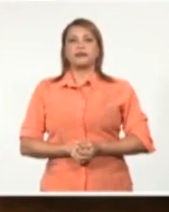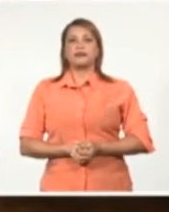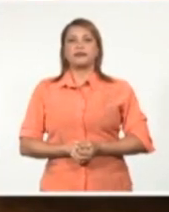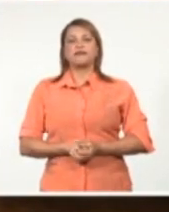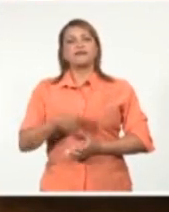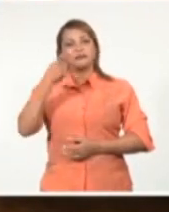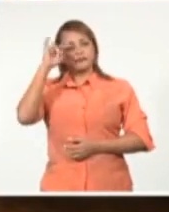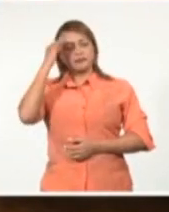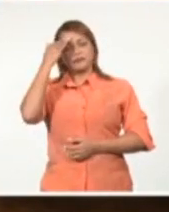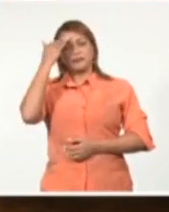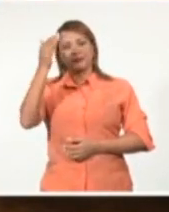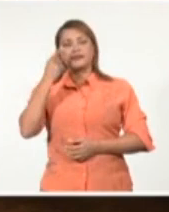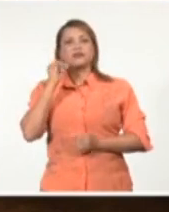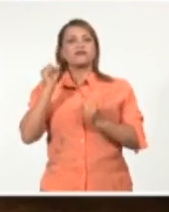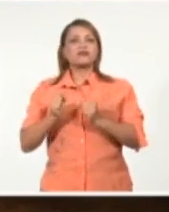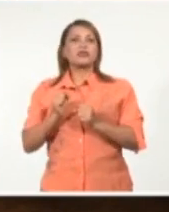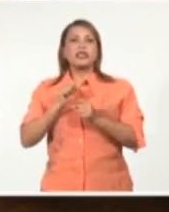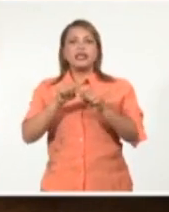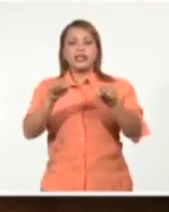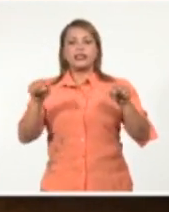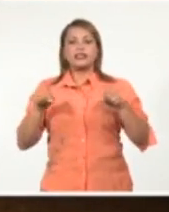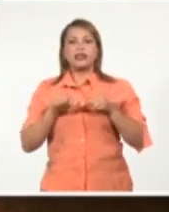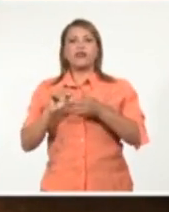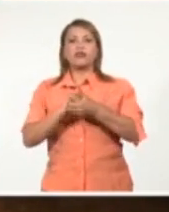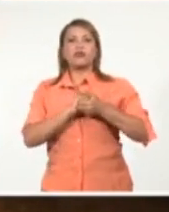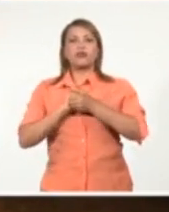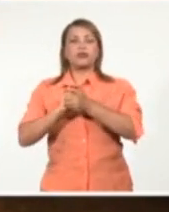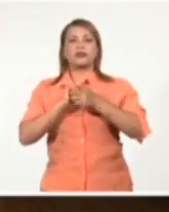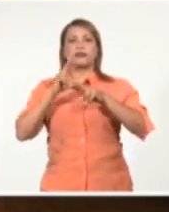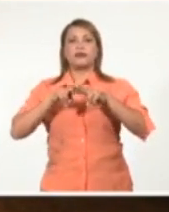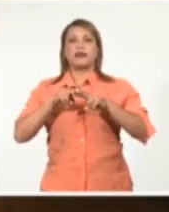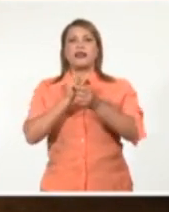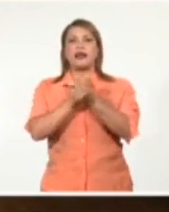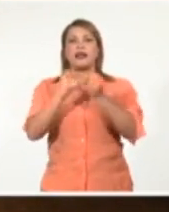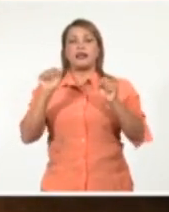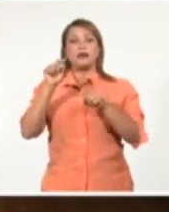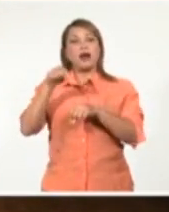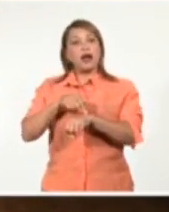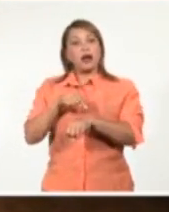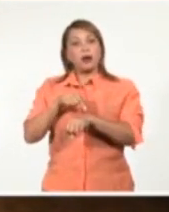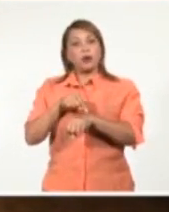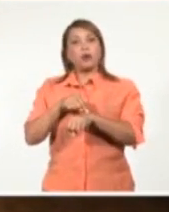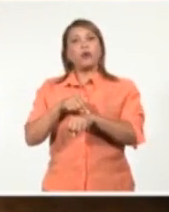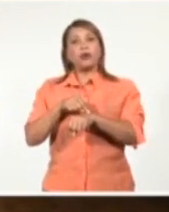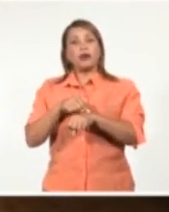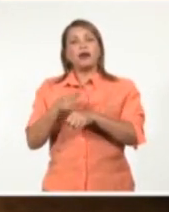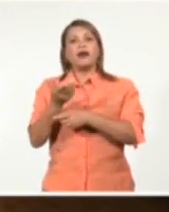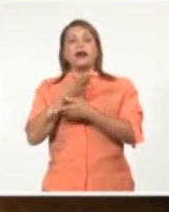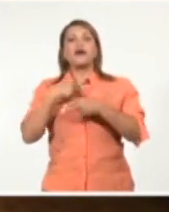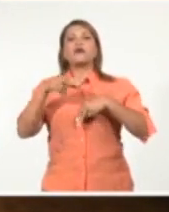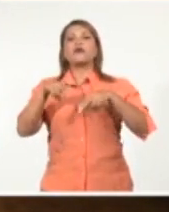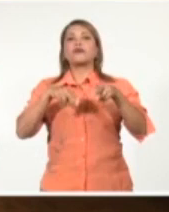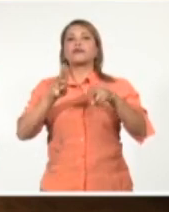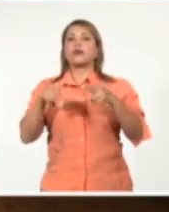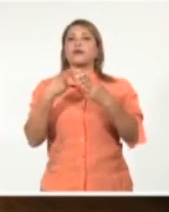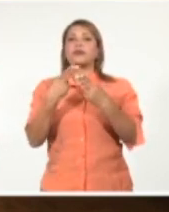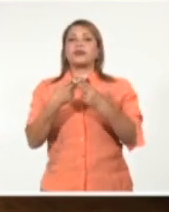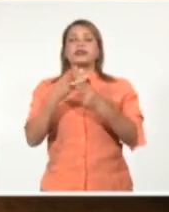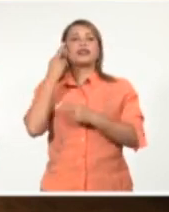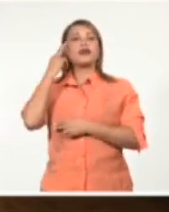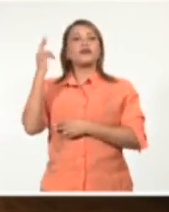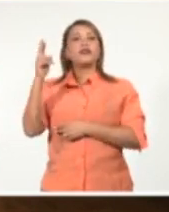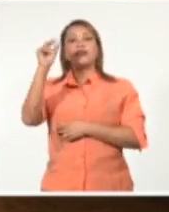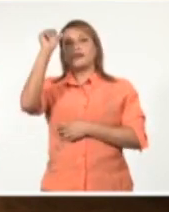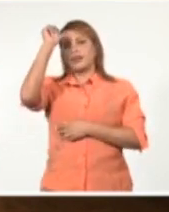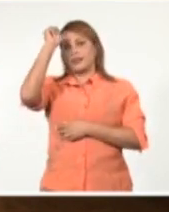Sí muchas gracias me encuentro en el salón solidaridad del Hotel Habana libre donde a esta hora tiene lugar una simultánea de ajedrez en conmemoración de Ernesto